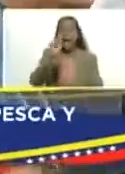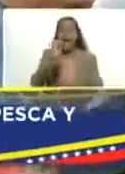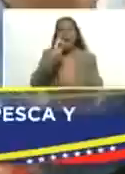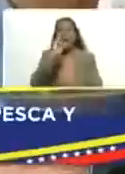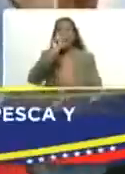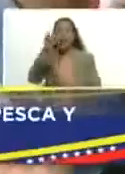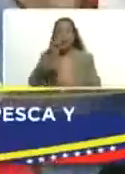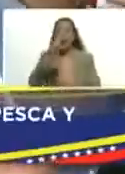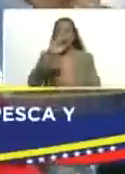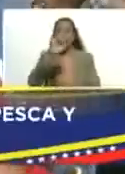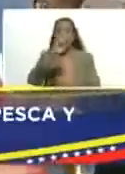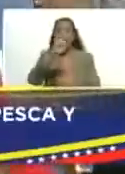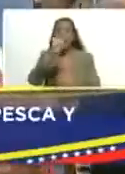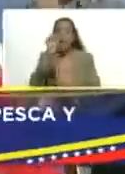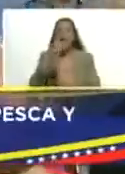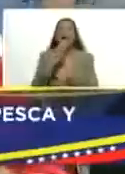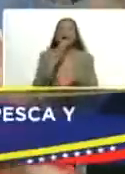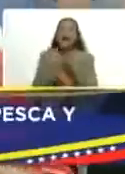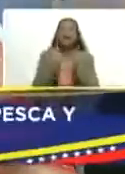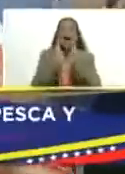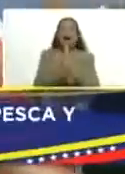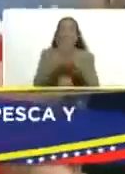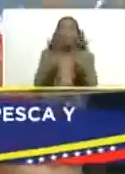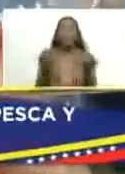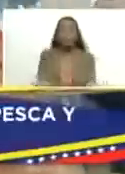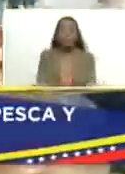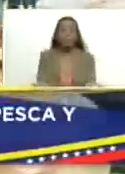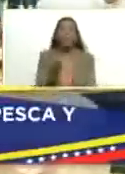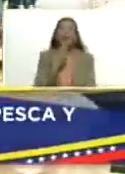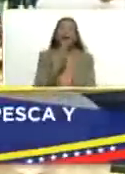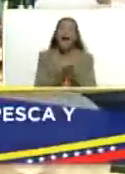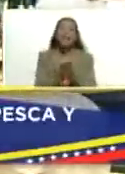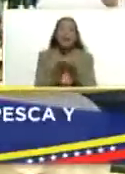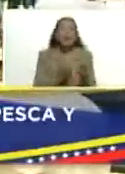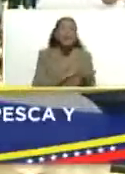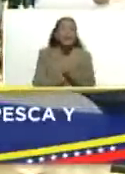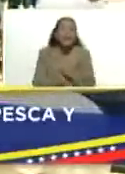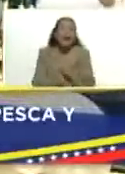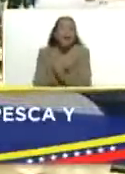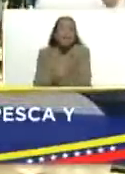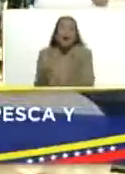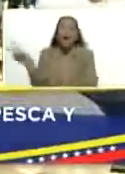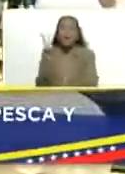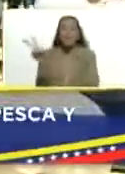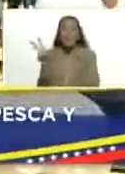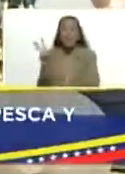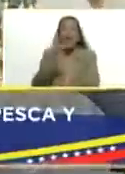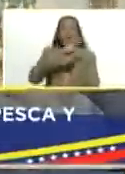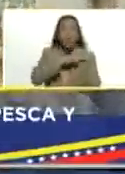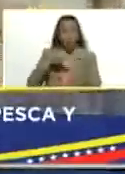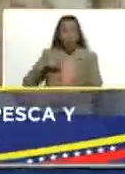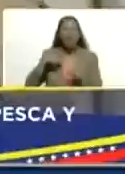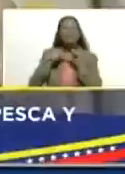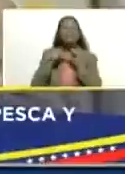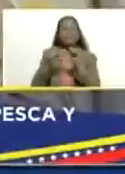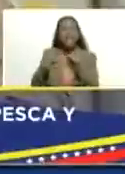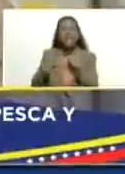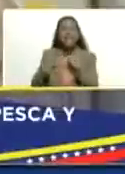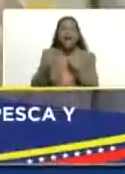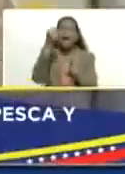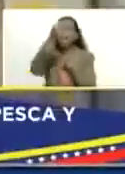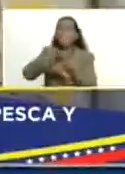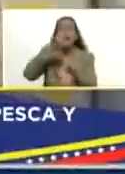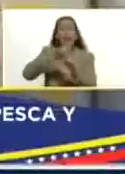Cumaná, al pueblo del oriente del país, por darle tanto amor a esta patria. Y nosotros seguimos en